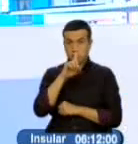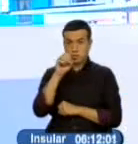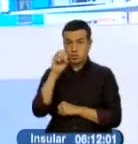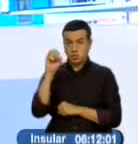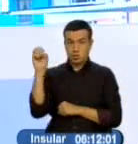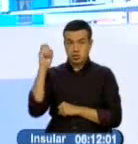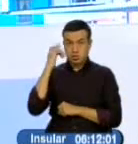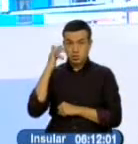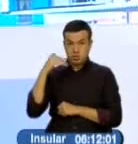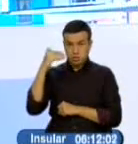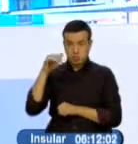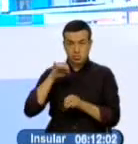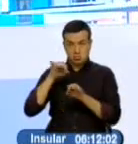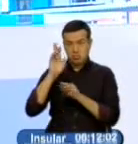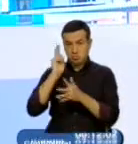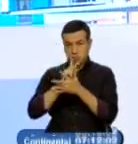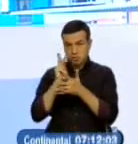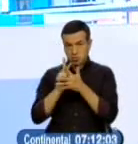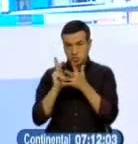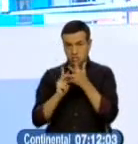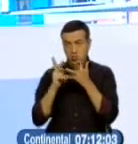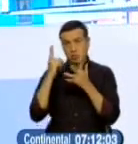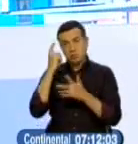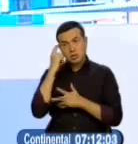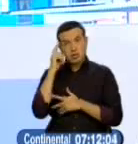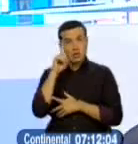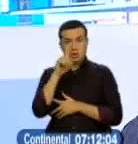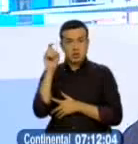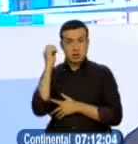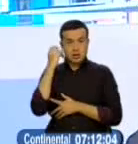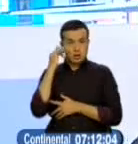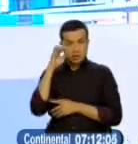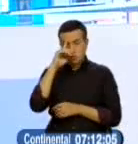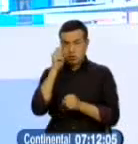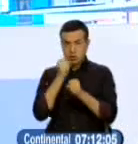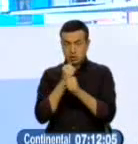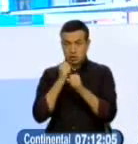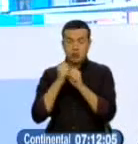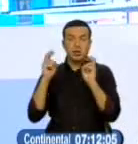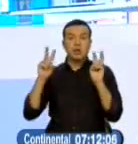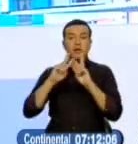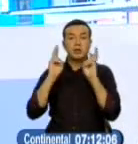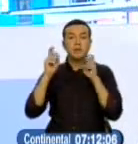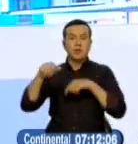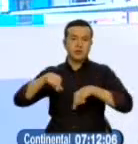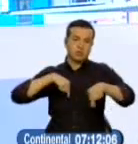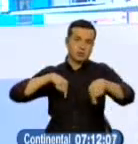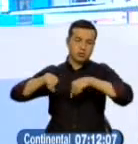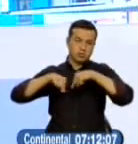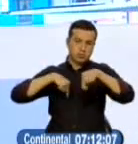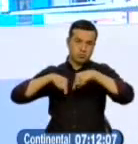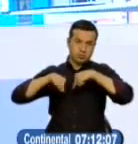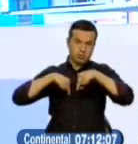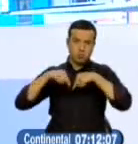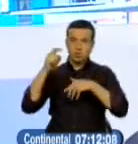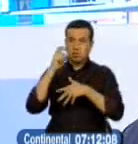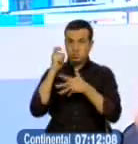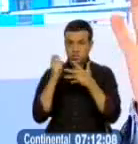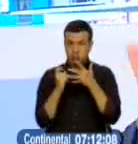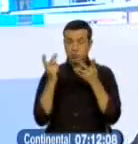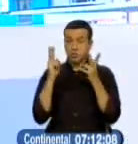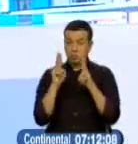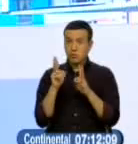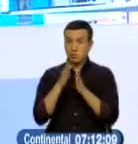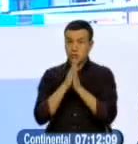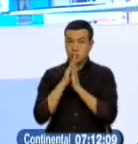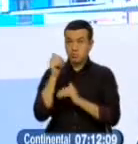te desarrollo algunos de los elementos que estoy contemplando ahí, está justamente el tema del transporte. No solo por una necesidad, sino también por